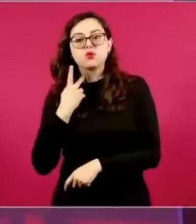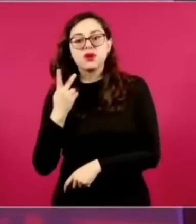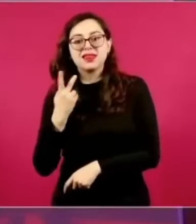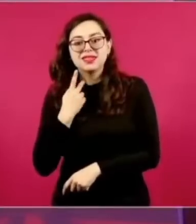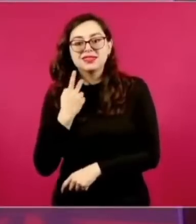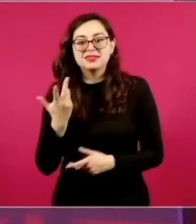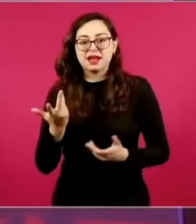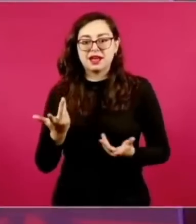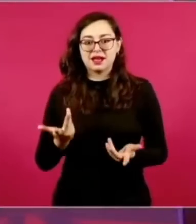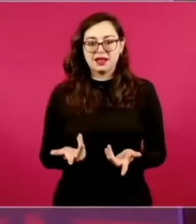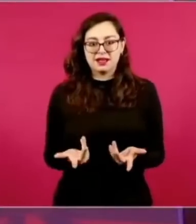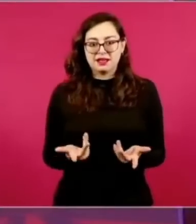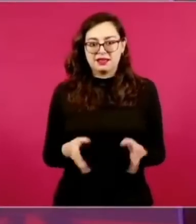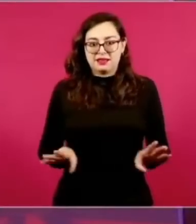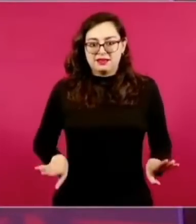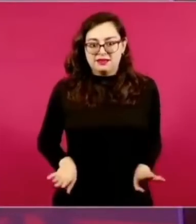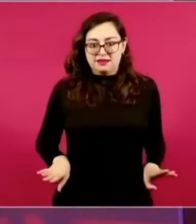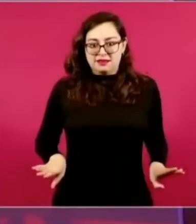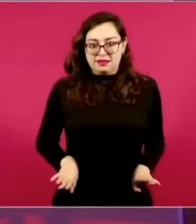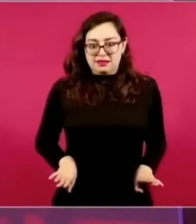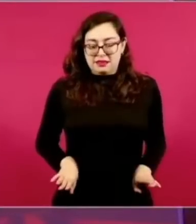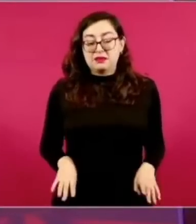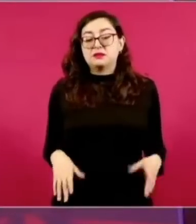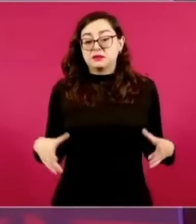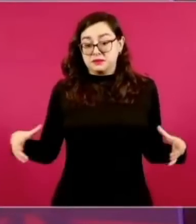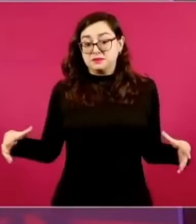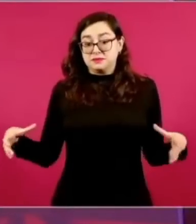político que más cuadros